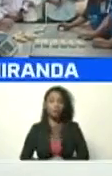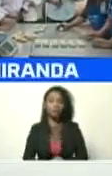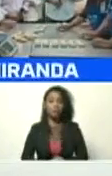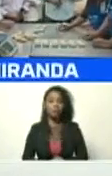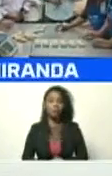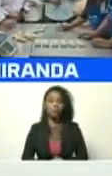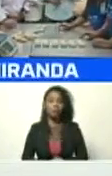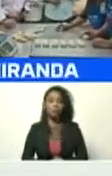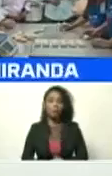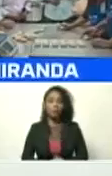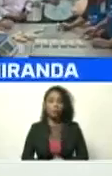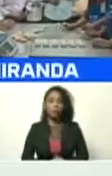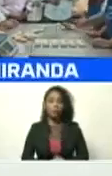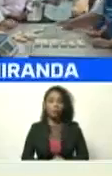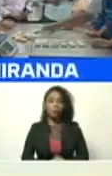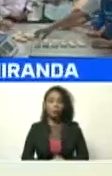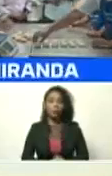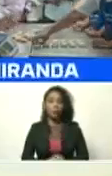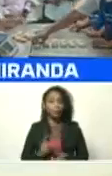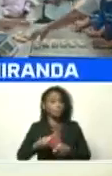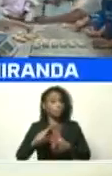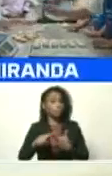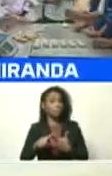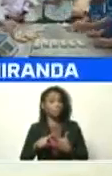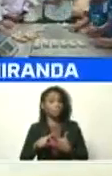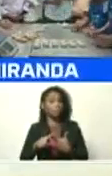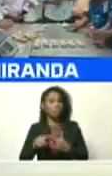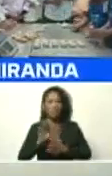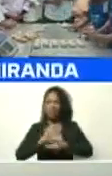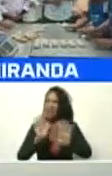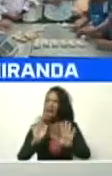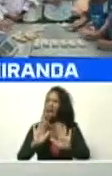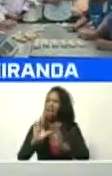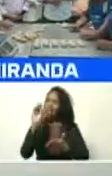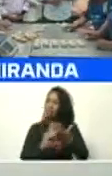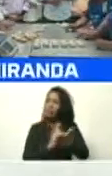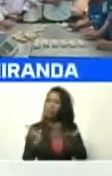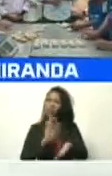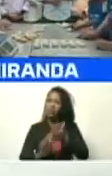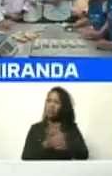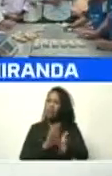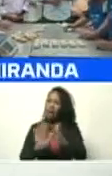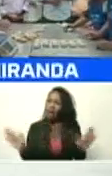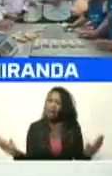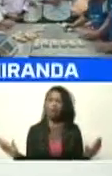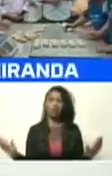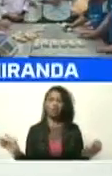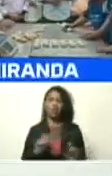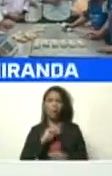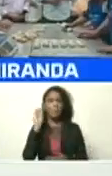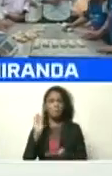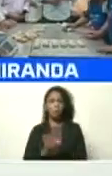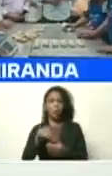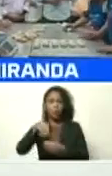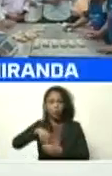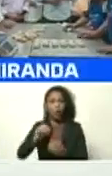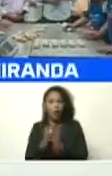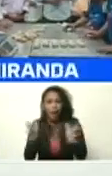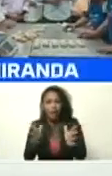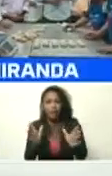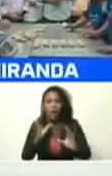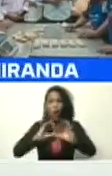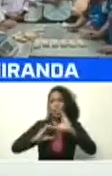¿Ah? Entonces, basta de discriminación, de xenofobia que es sembrada por los grandes medios de